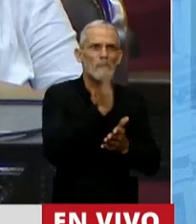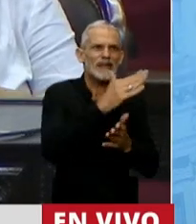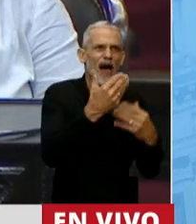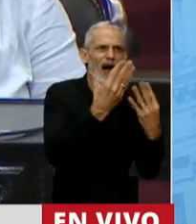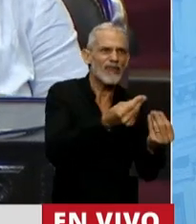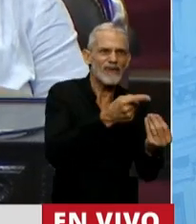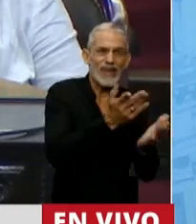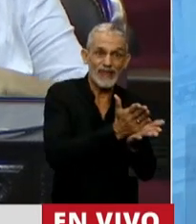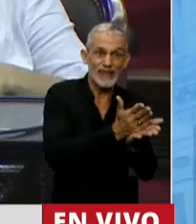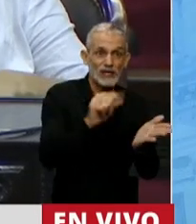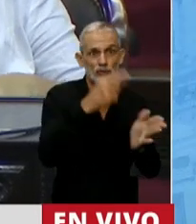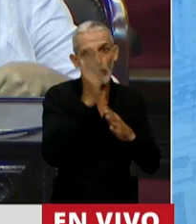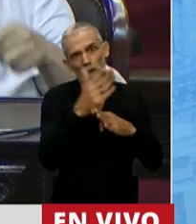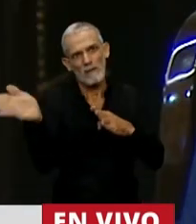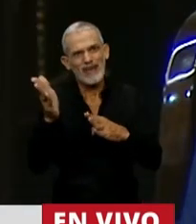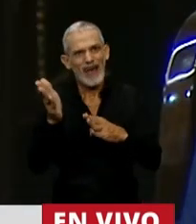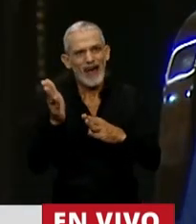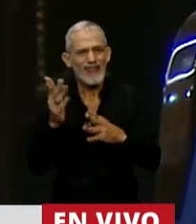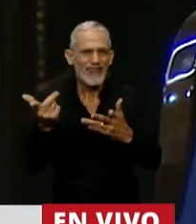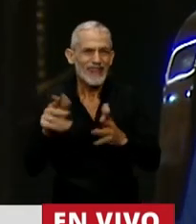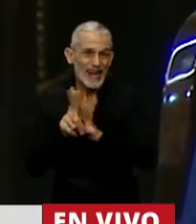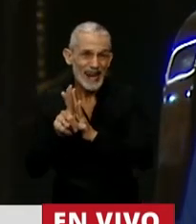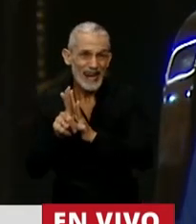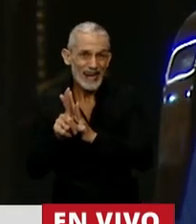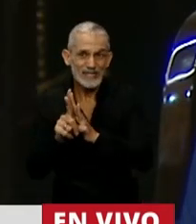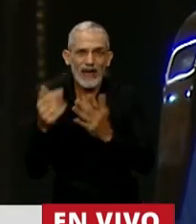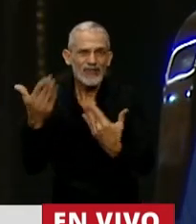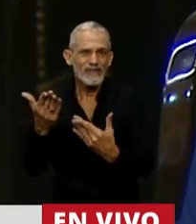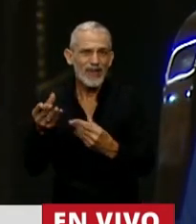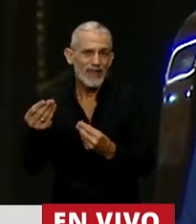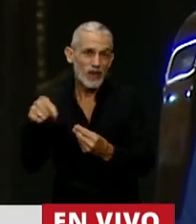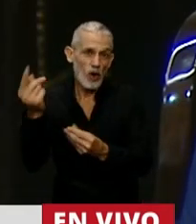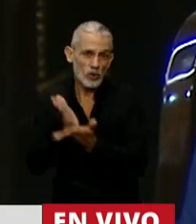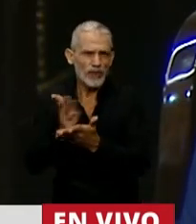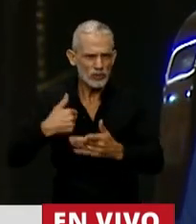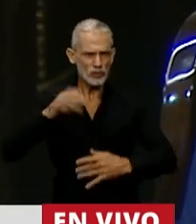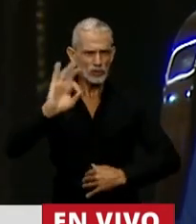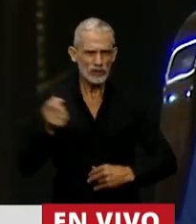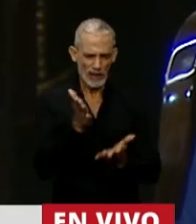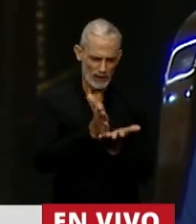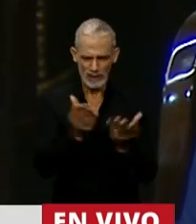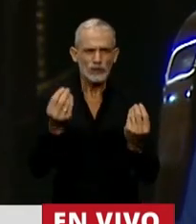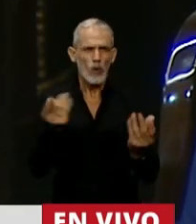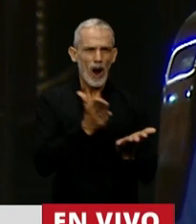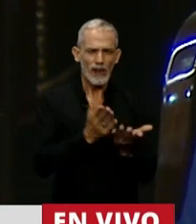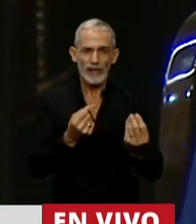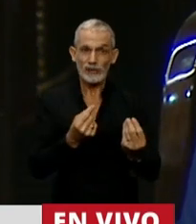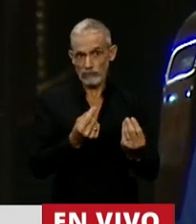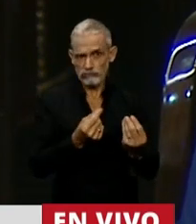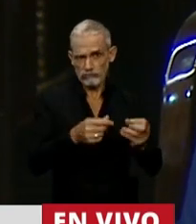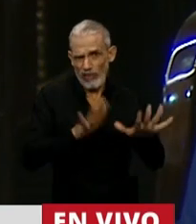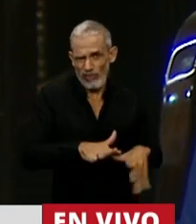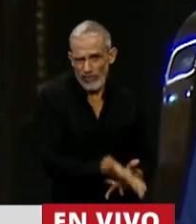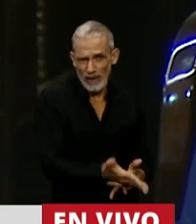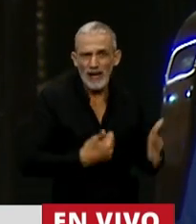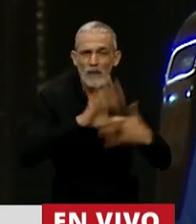defiende un derecho y la mitad de la biblioteca defender el otro. Y yo tengo claro qué derecho defiendo acá, y defiendo el derecho de los más vulnerables,